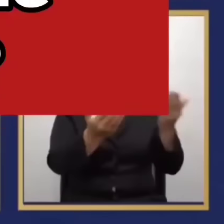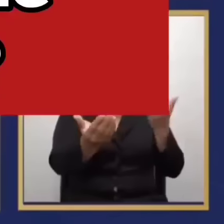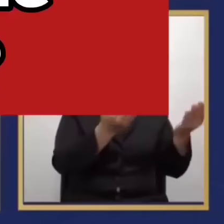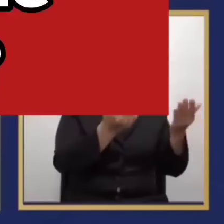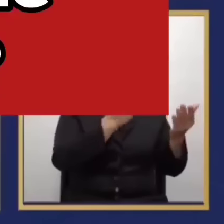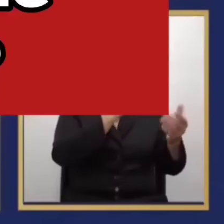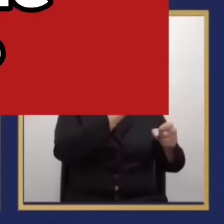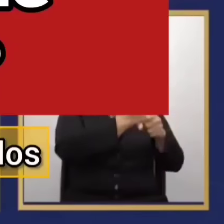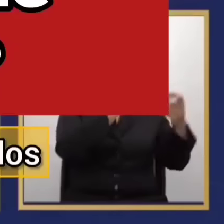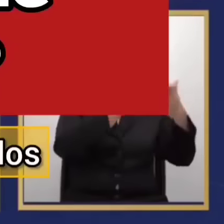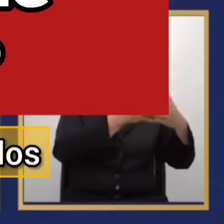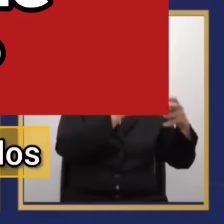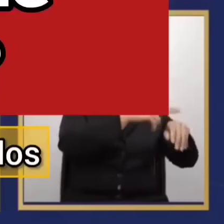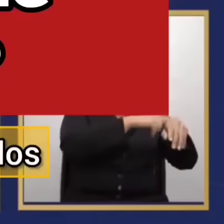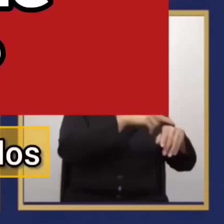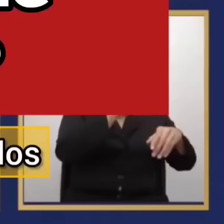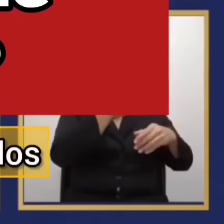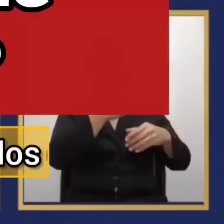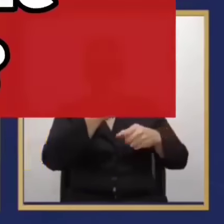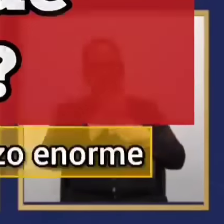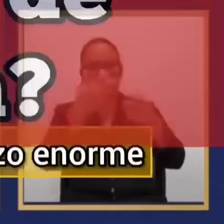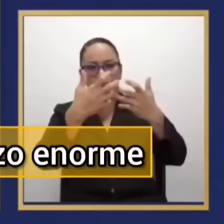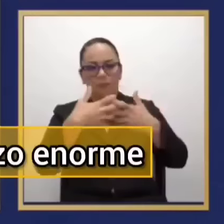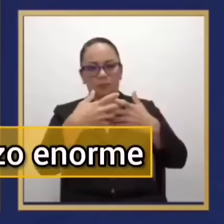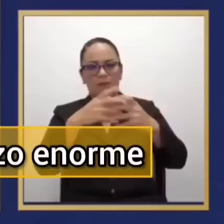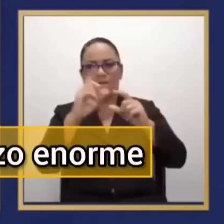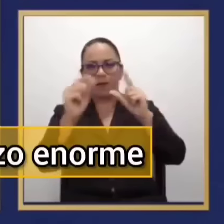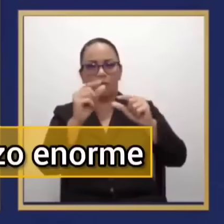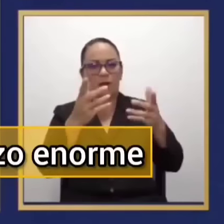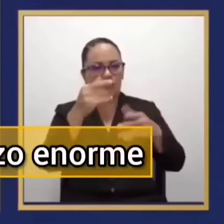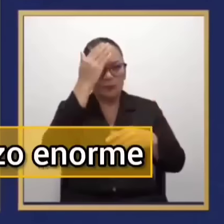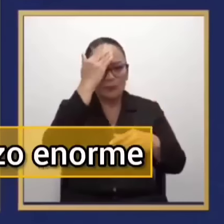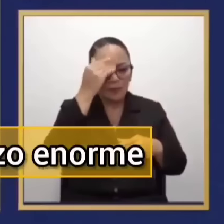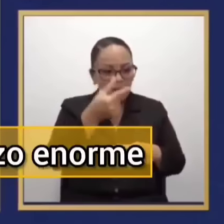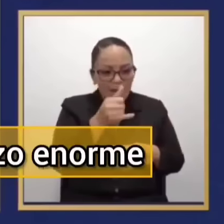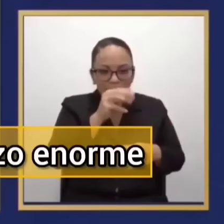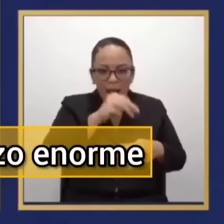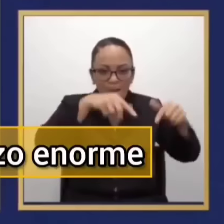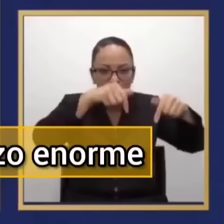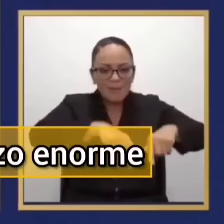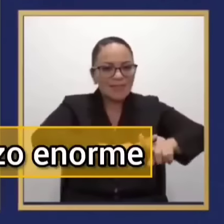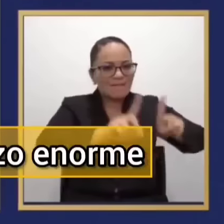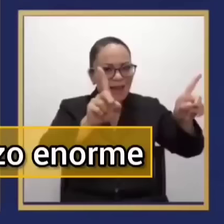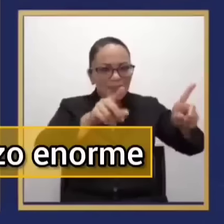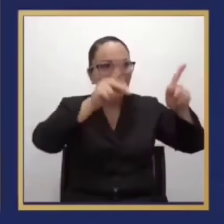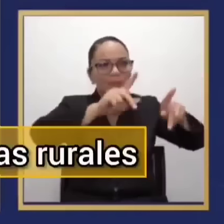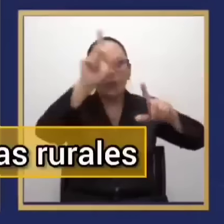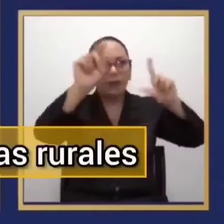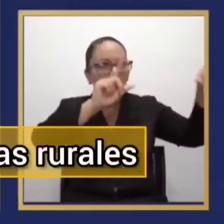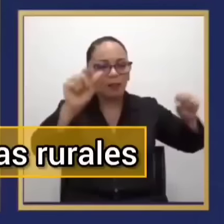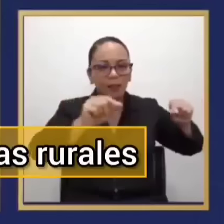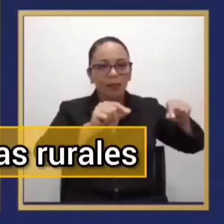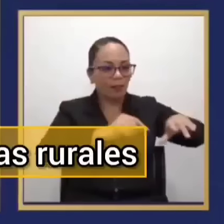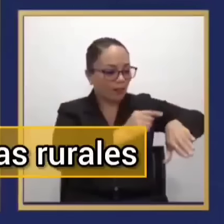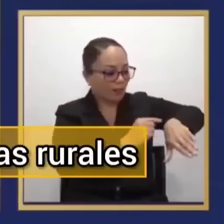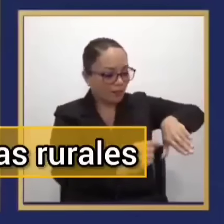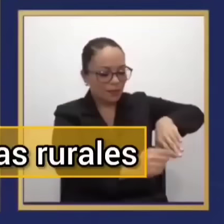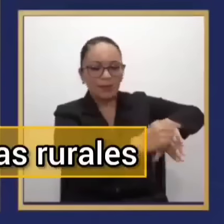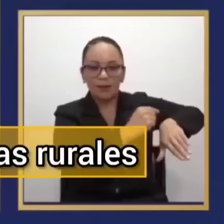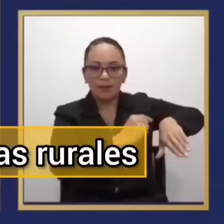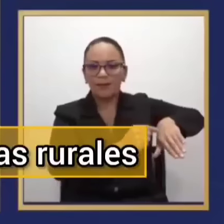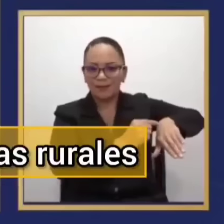operador regional. Ustedes saben que las condiciones de los operadores en el GAM es diferente a el esfuerzo enorme que hacen las